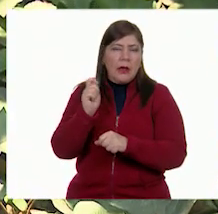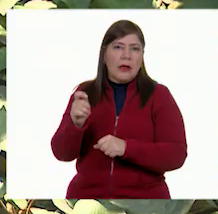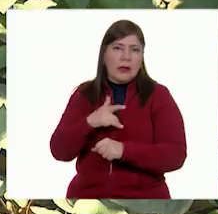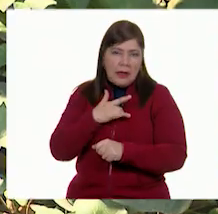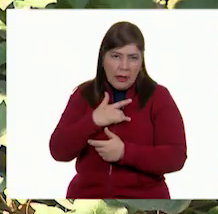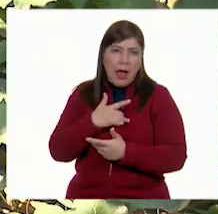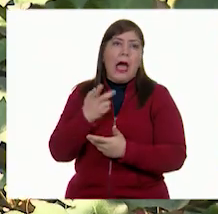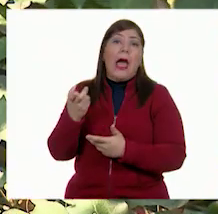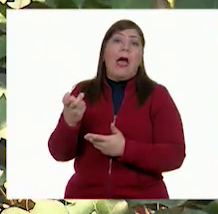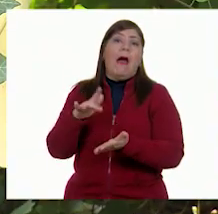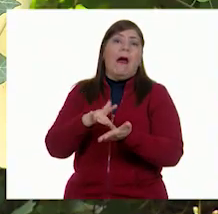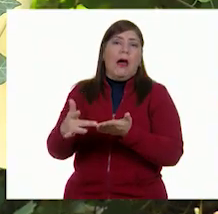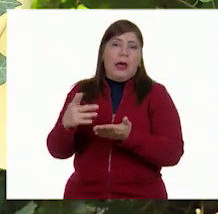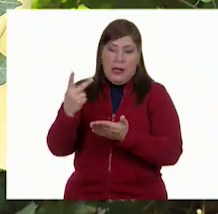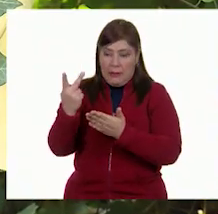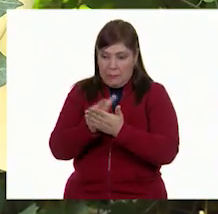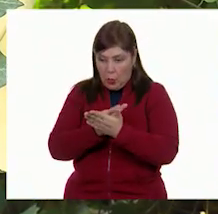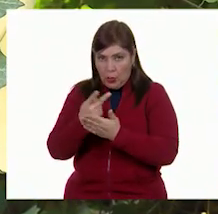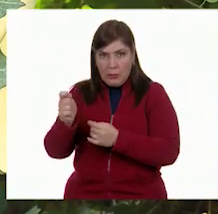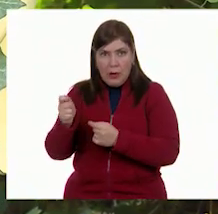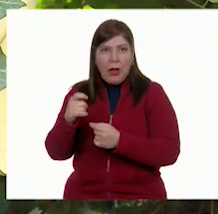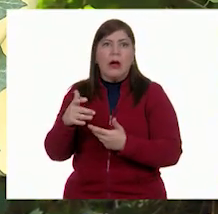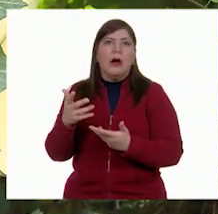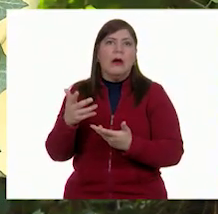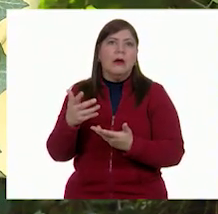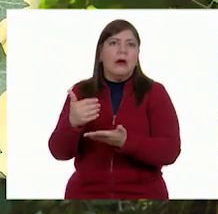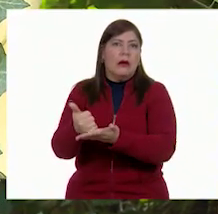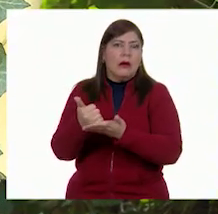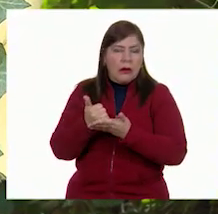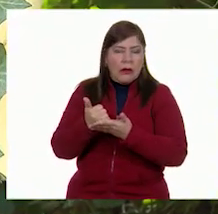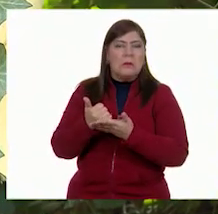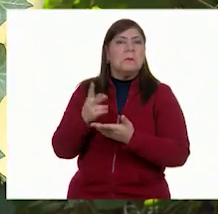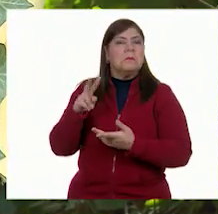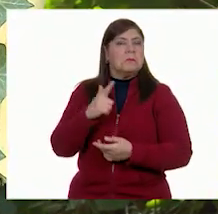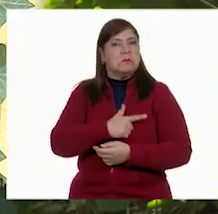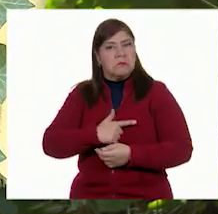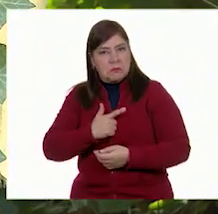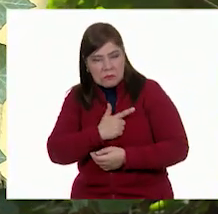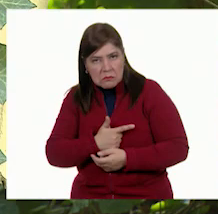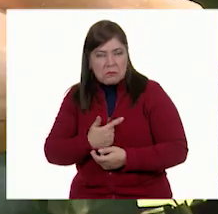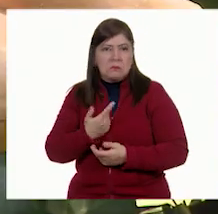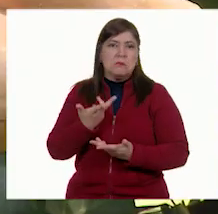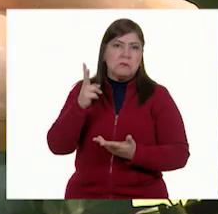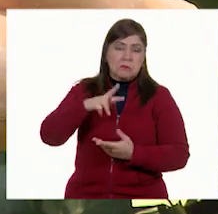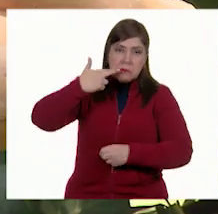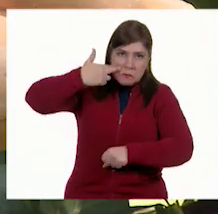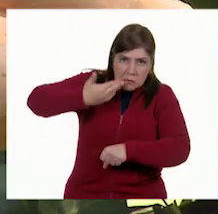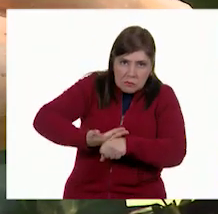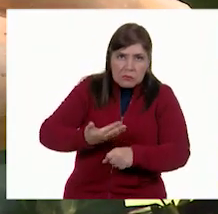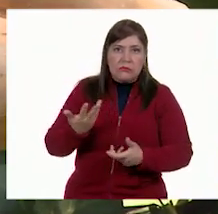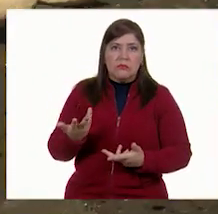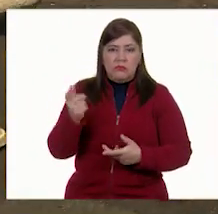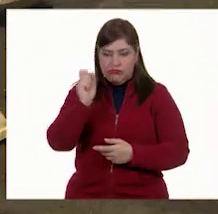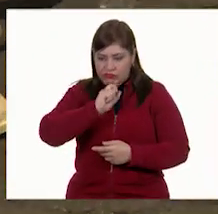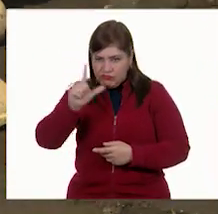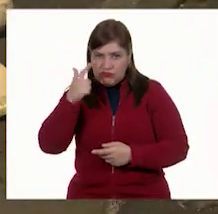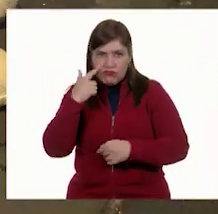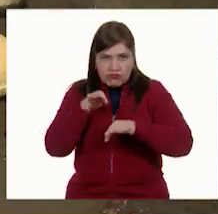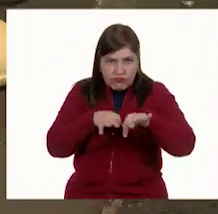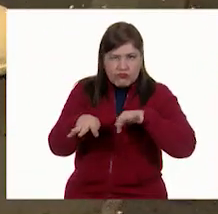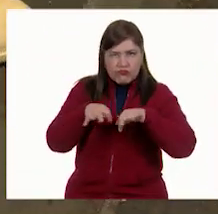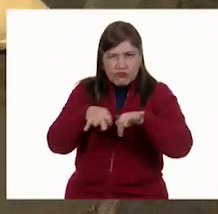sido como el alma de este programa, con entusiasmo y con mucha responsabilidad y